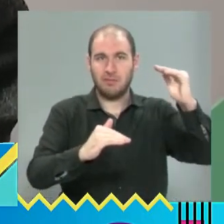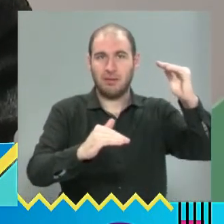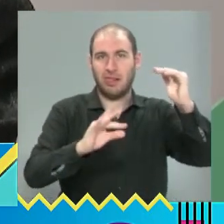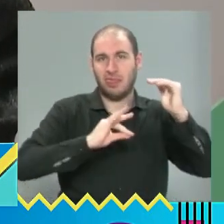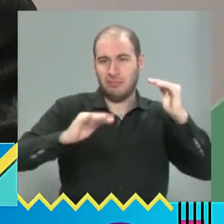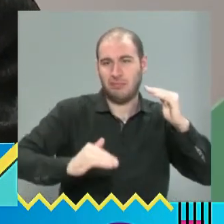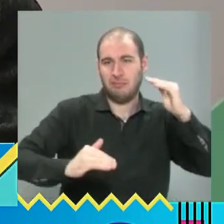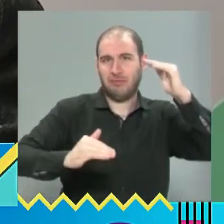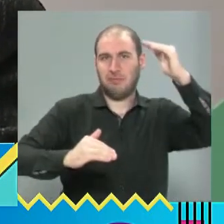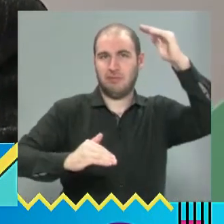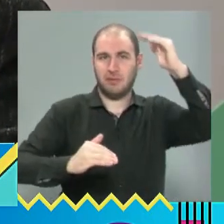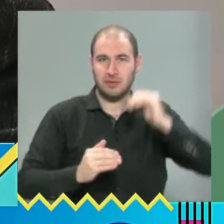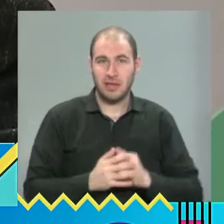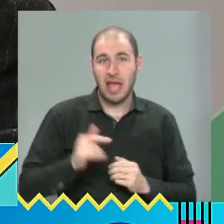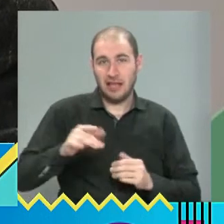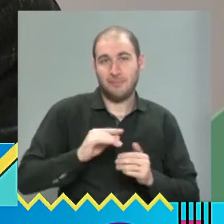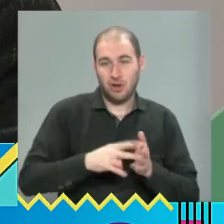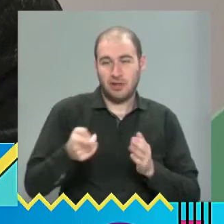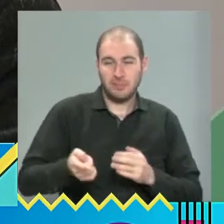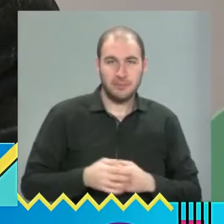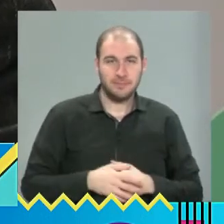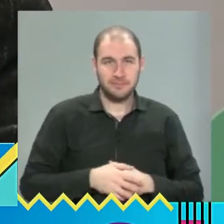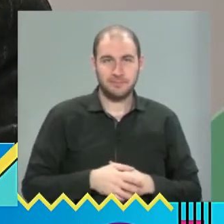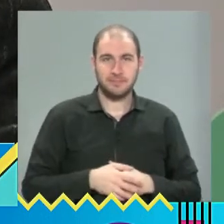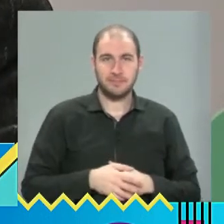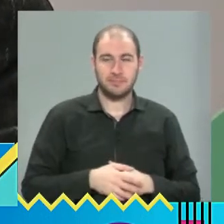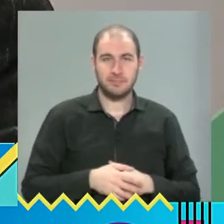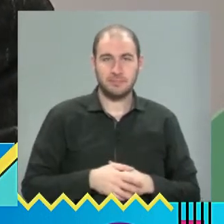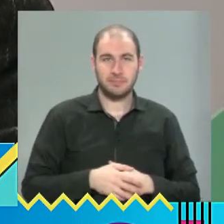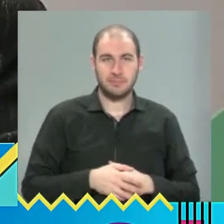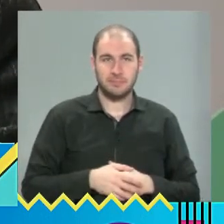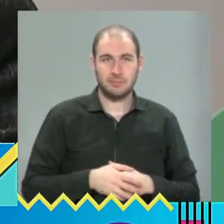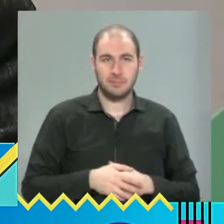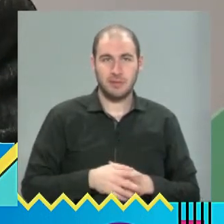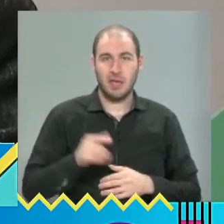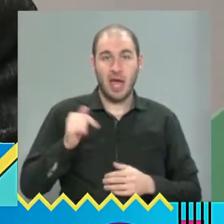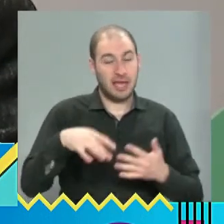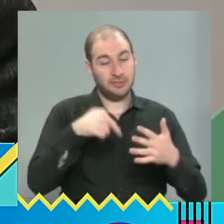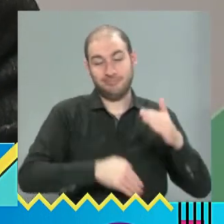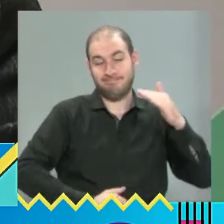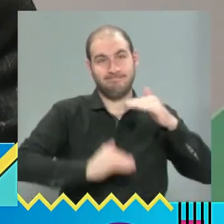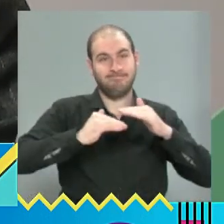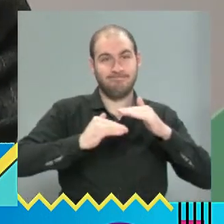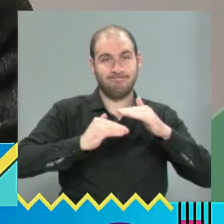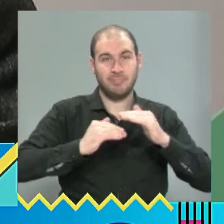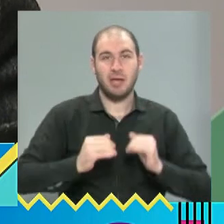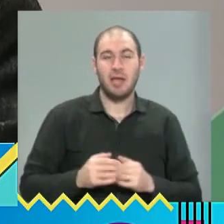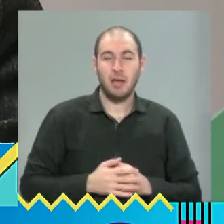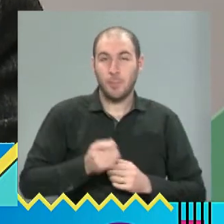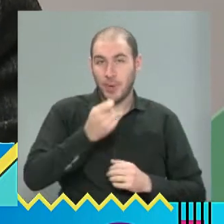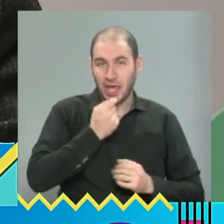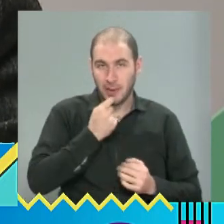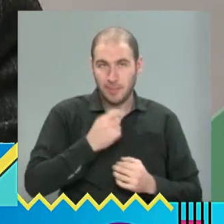aumentar. La van a empezar a aumentar. Ese es el problema. Entonces, tiene que corregir eso, digamos. Hay otros, por